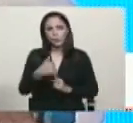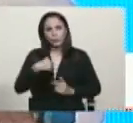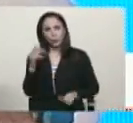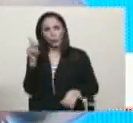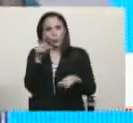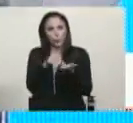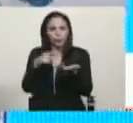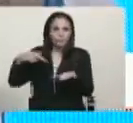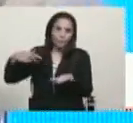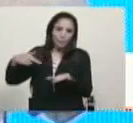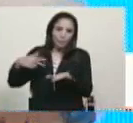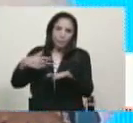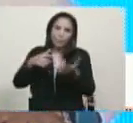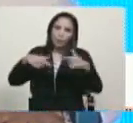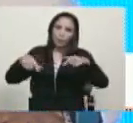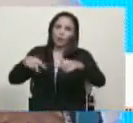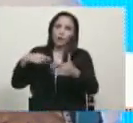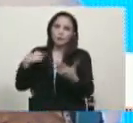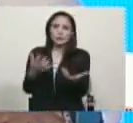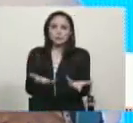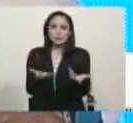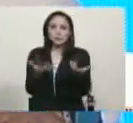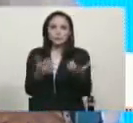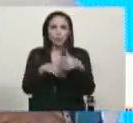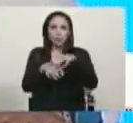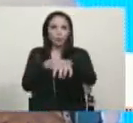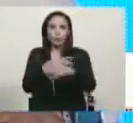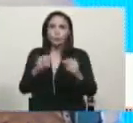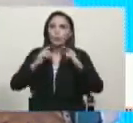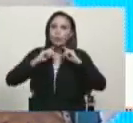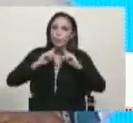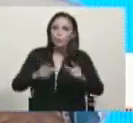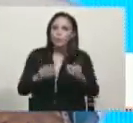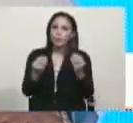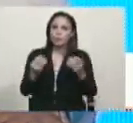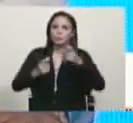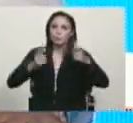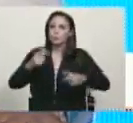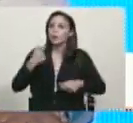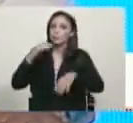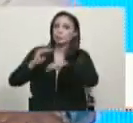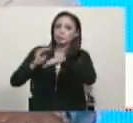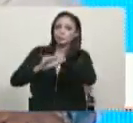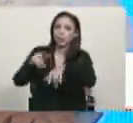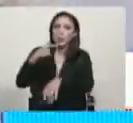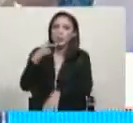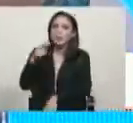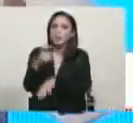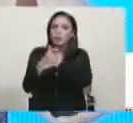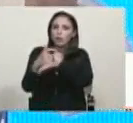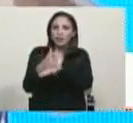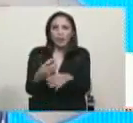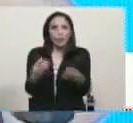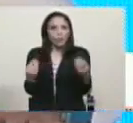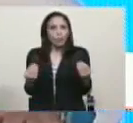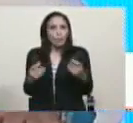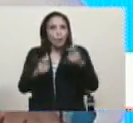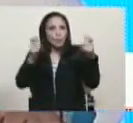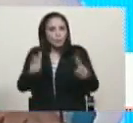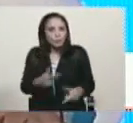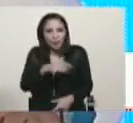aquí, bueno, estaba lleno de gente, toda la autopista, la llegada. Yo le dije al gobernador, ¿y cómo la gente se